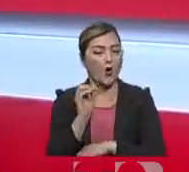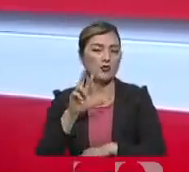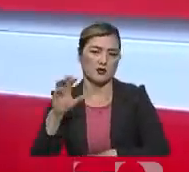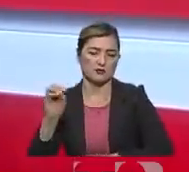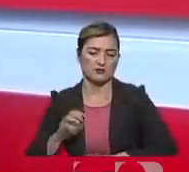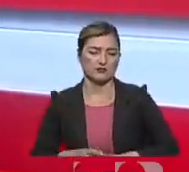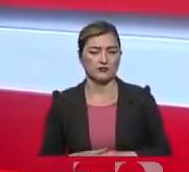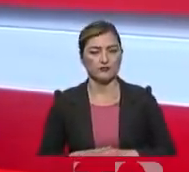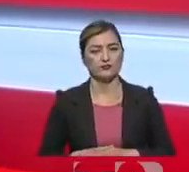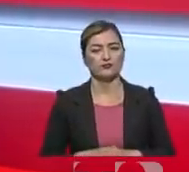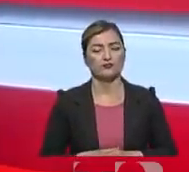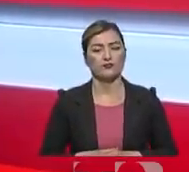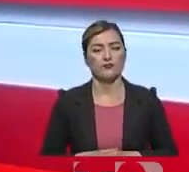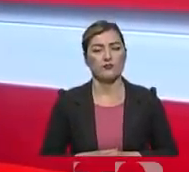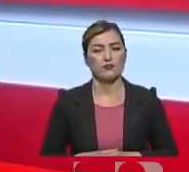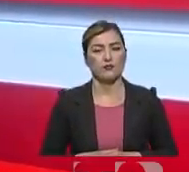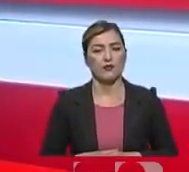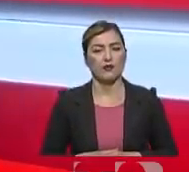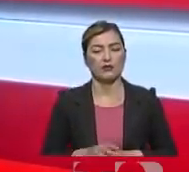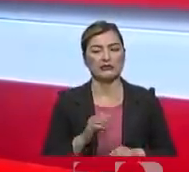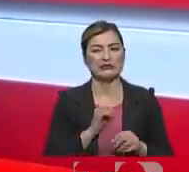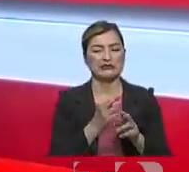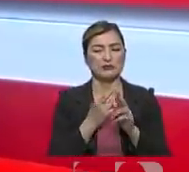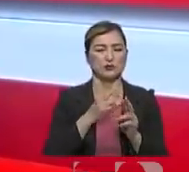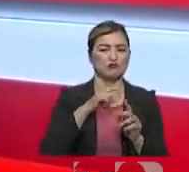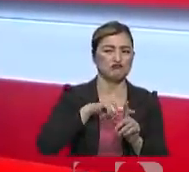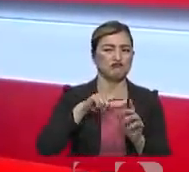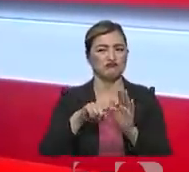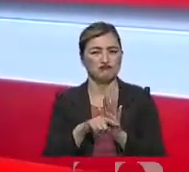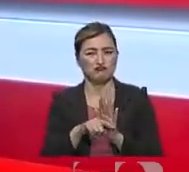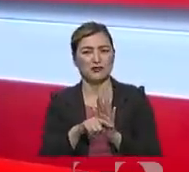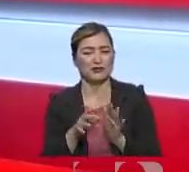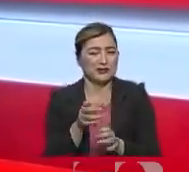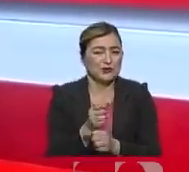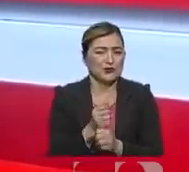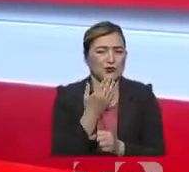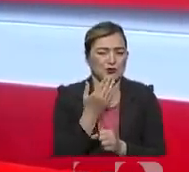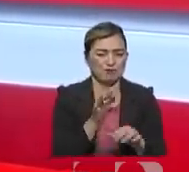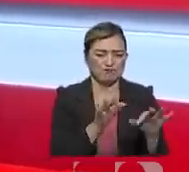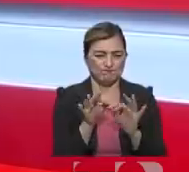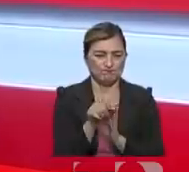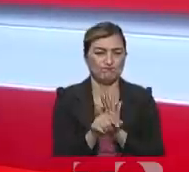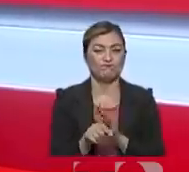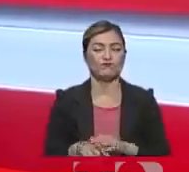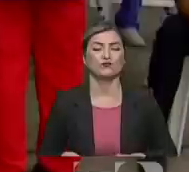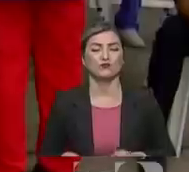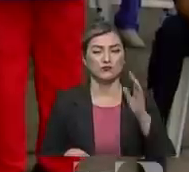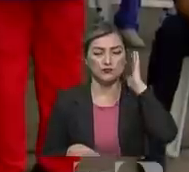de COVID y evitar un falso negativo va a depender si es antígeno o PCR. En el siguiente reportaje le explicamos.